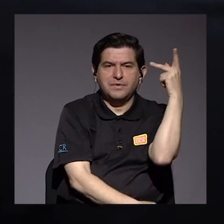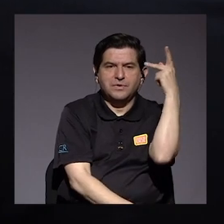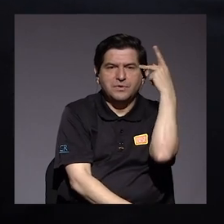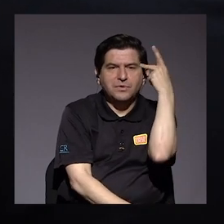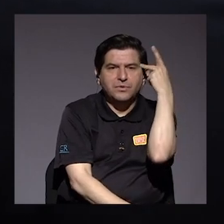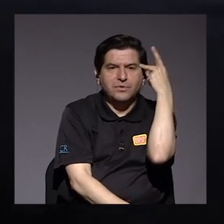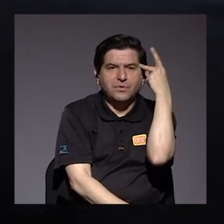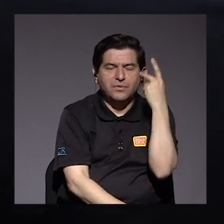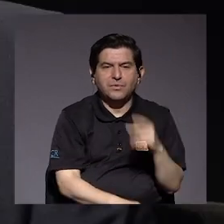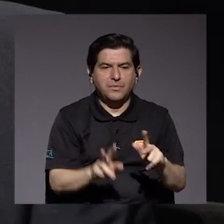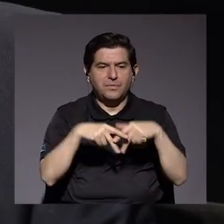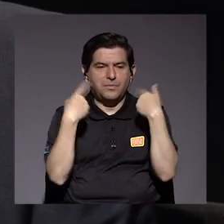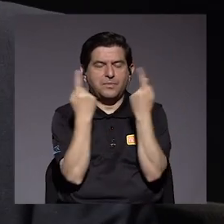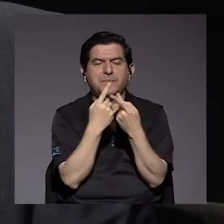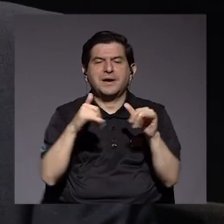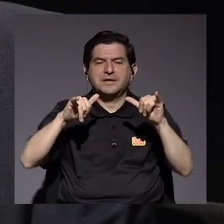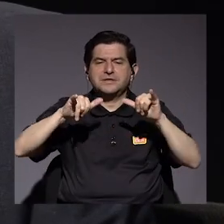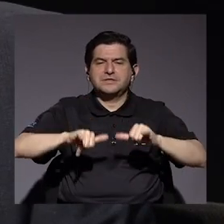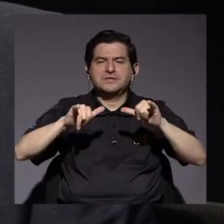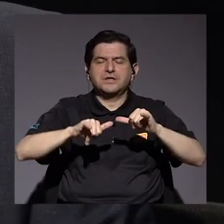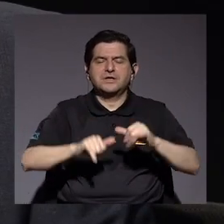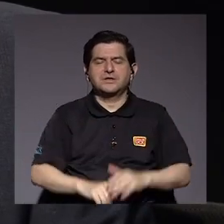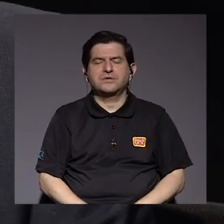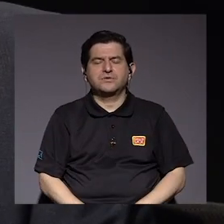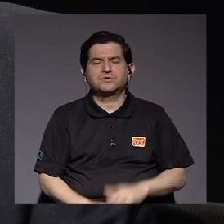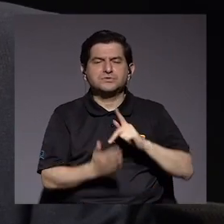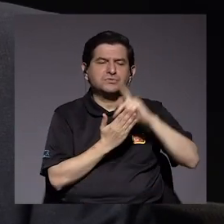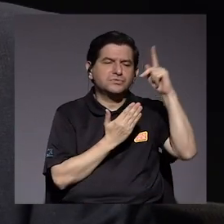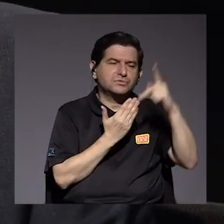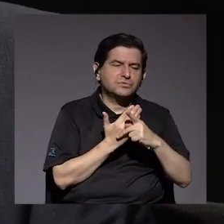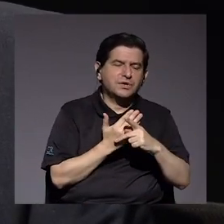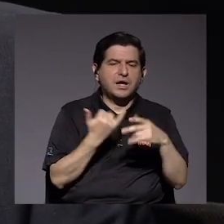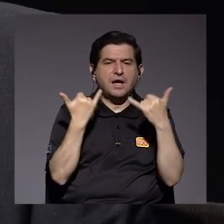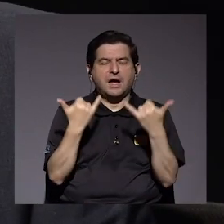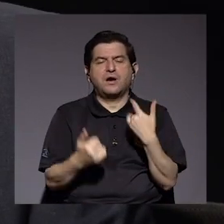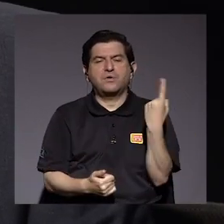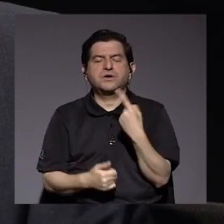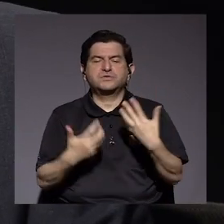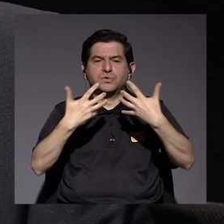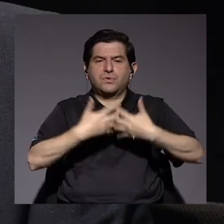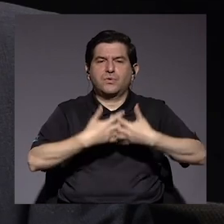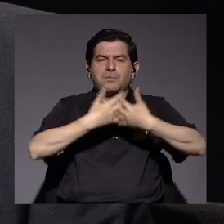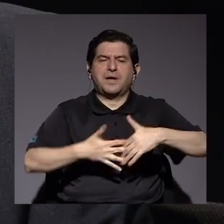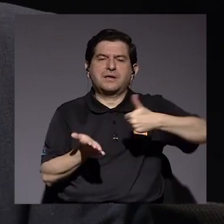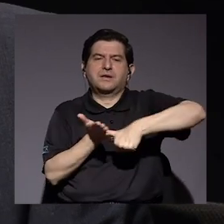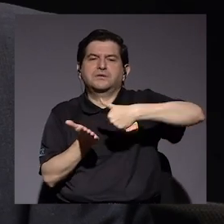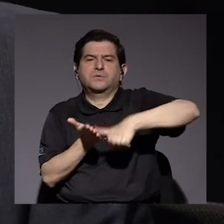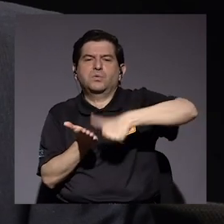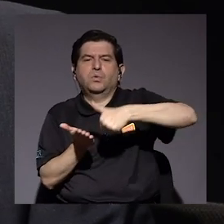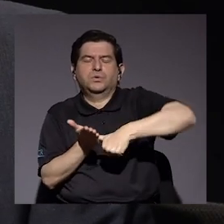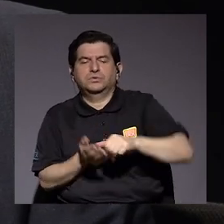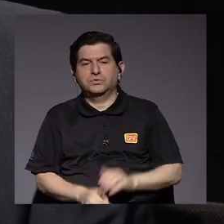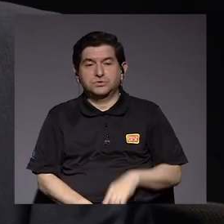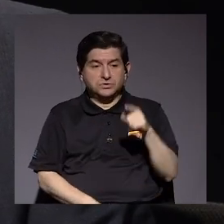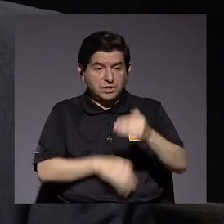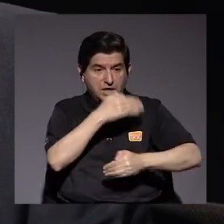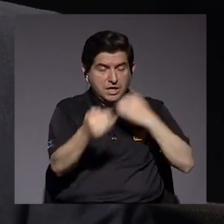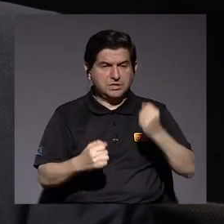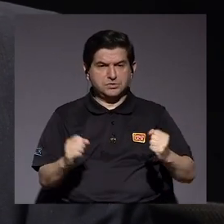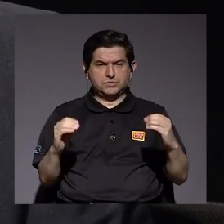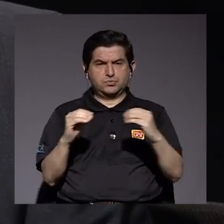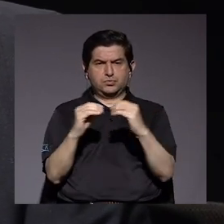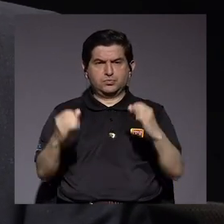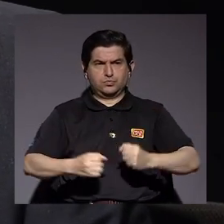partidos políticos de partidos permanentes y programáticos en maquinarias electorales ese